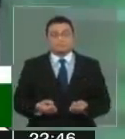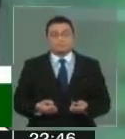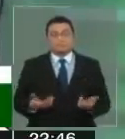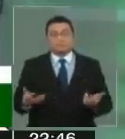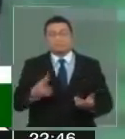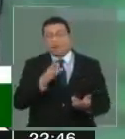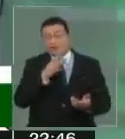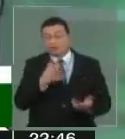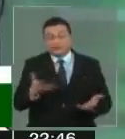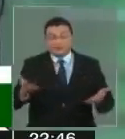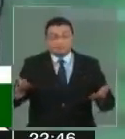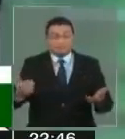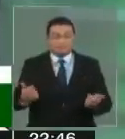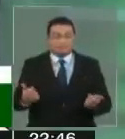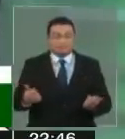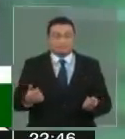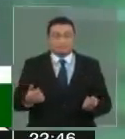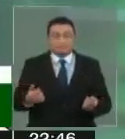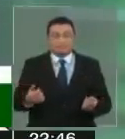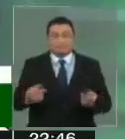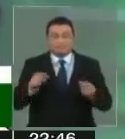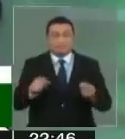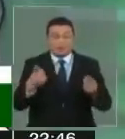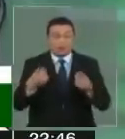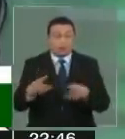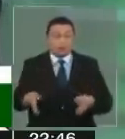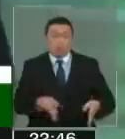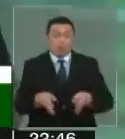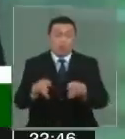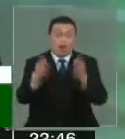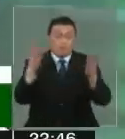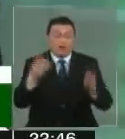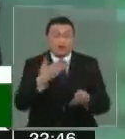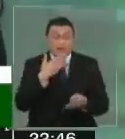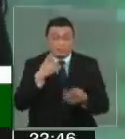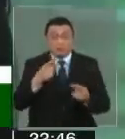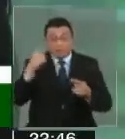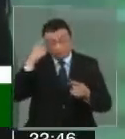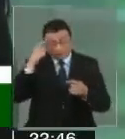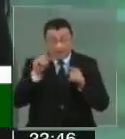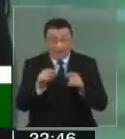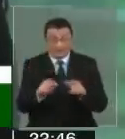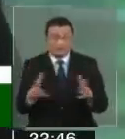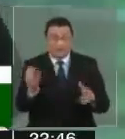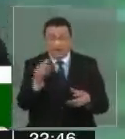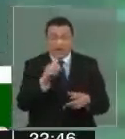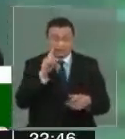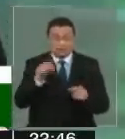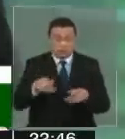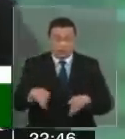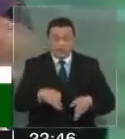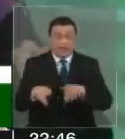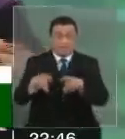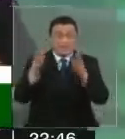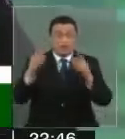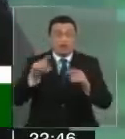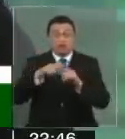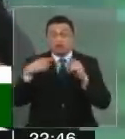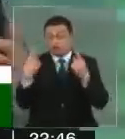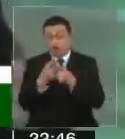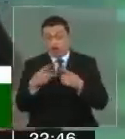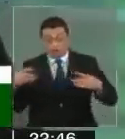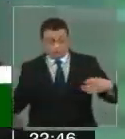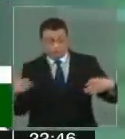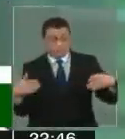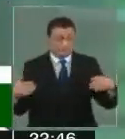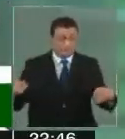no sé. Bueno, este es un camino también, hay que pensarlo así. Sí. Estamos todos desde distintos